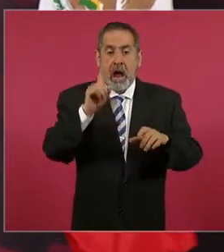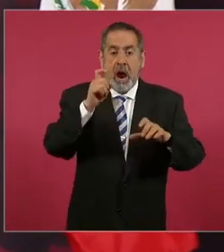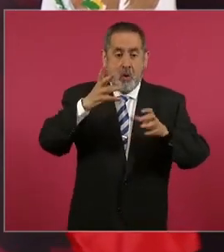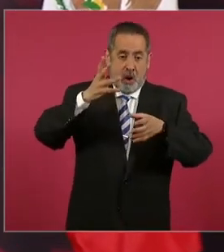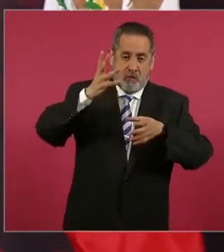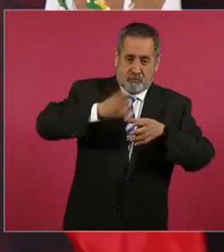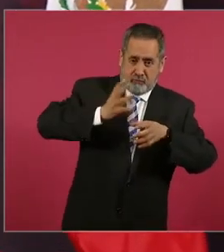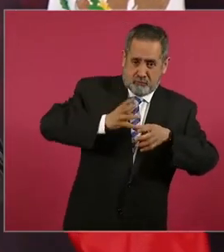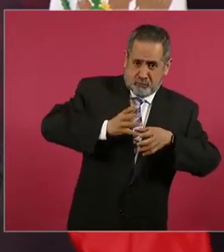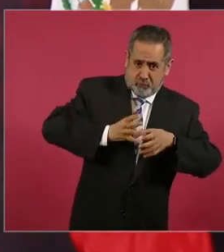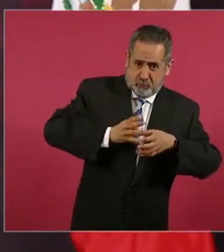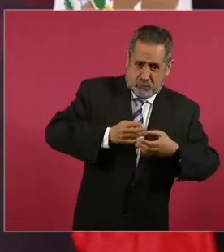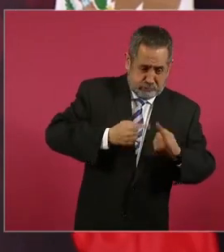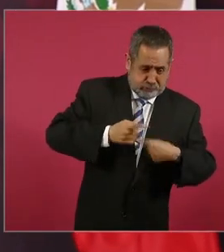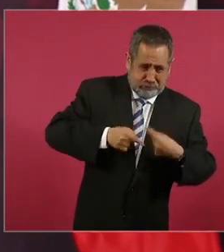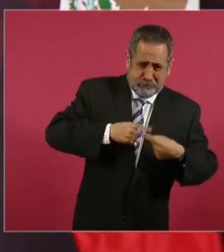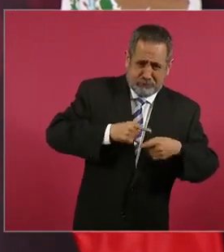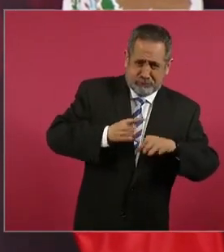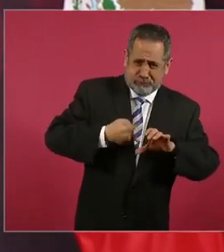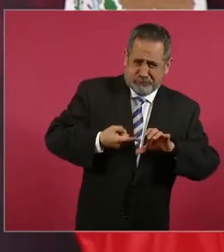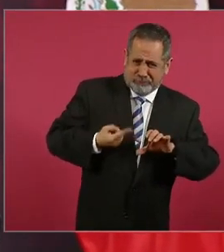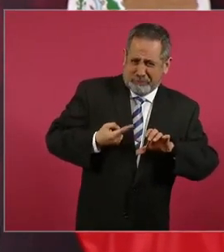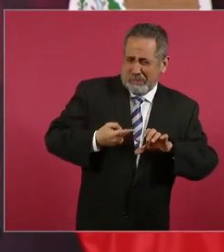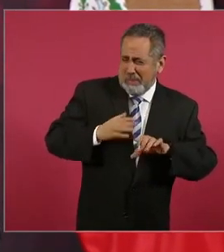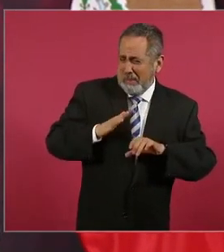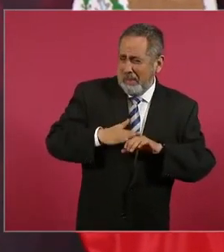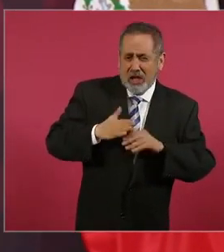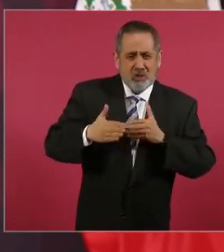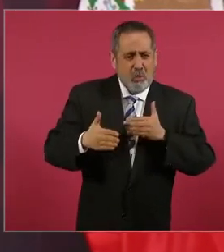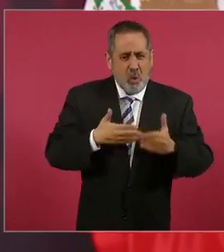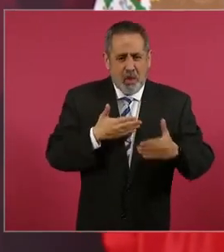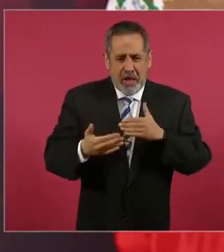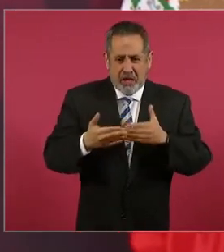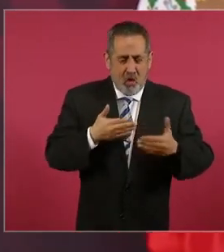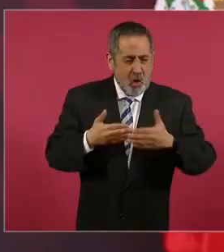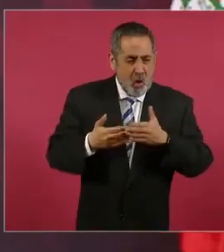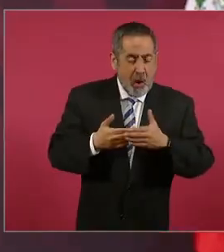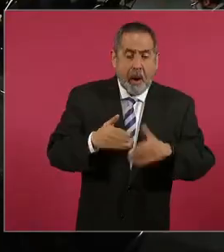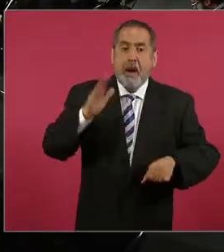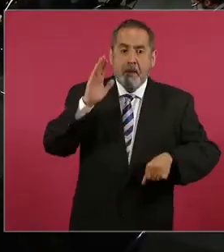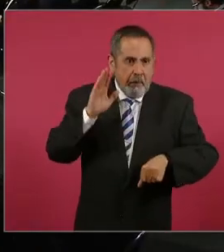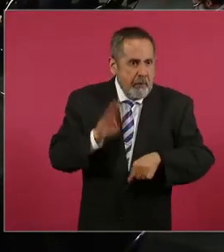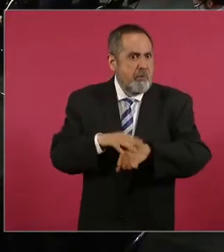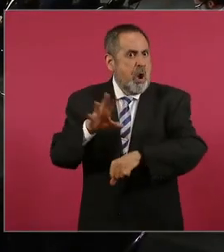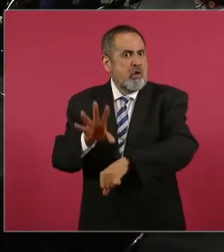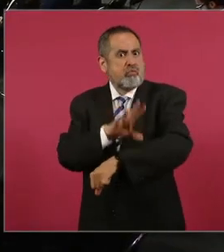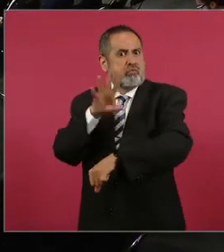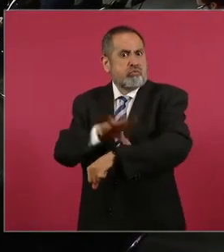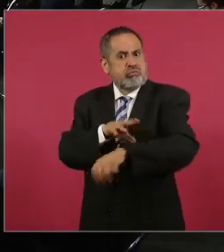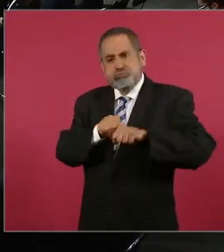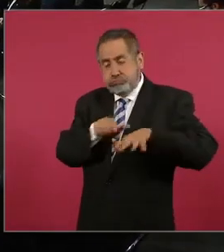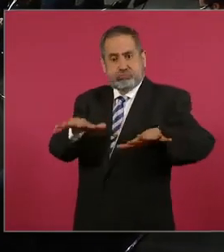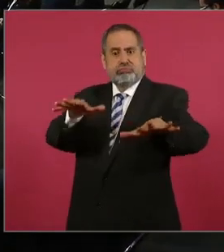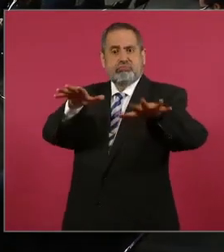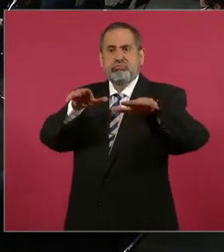con turbinas modernas se genere más energía eléctrica.